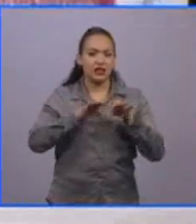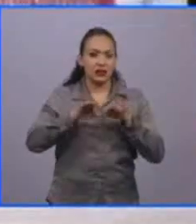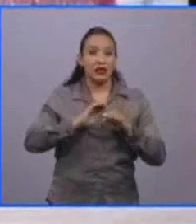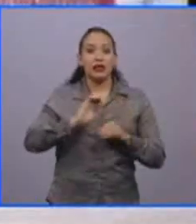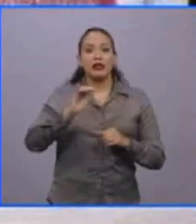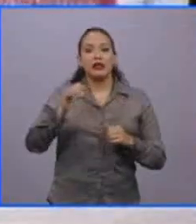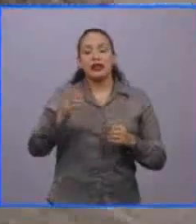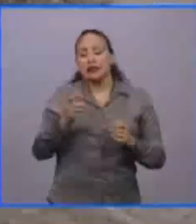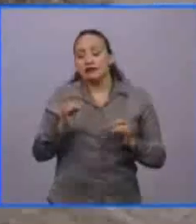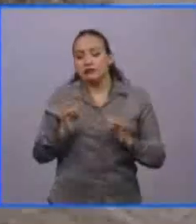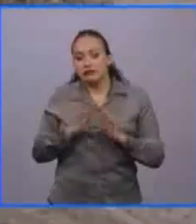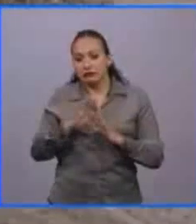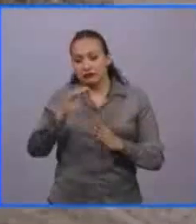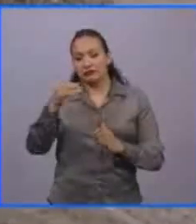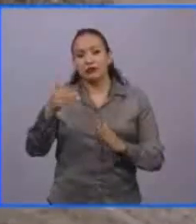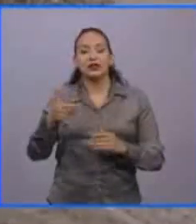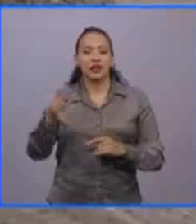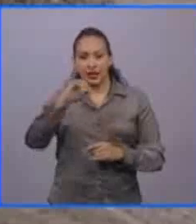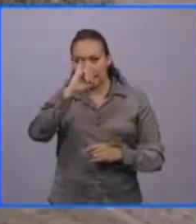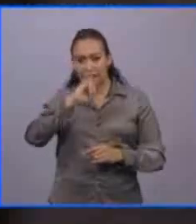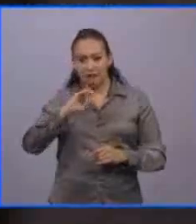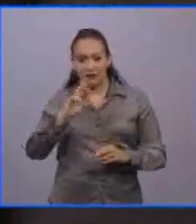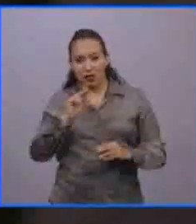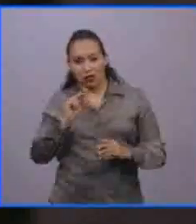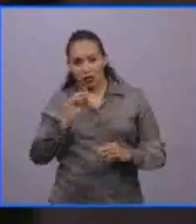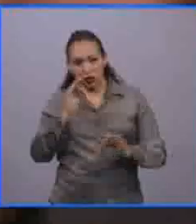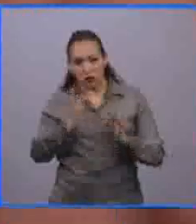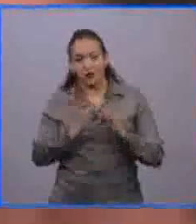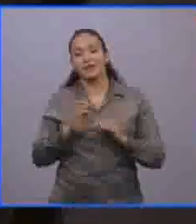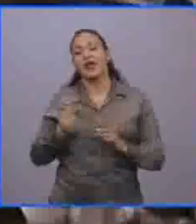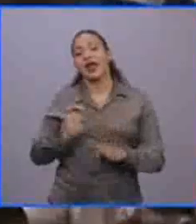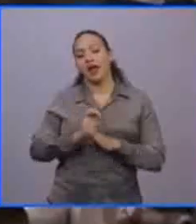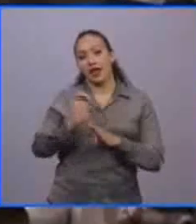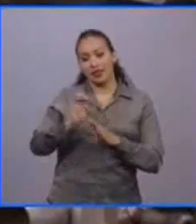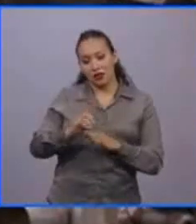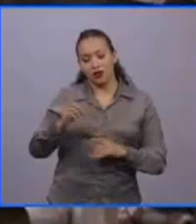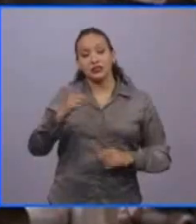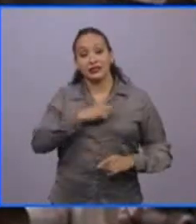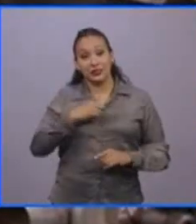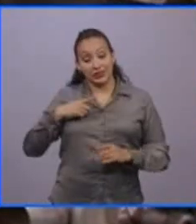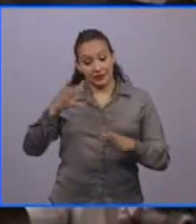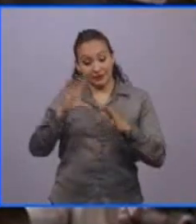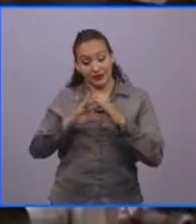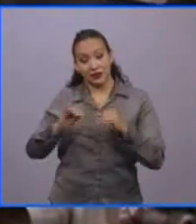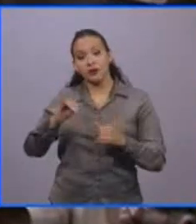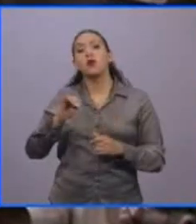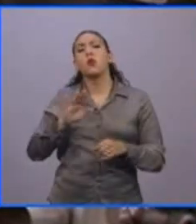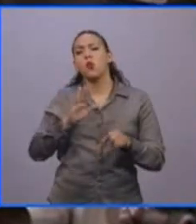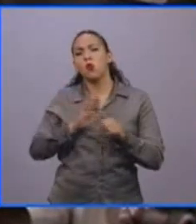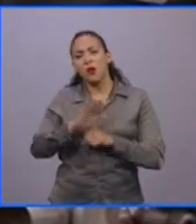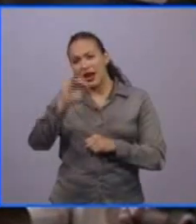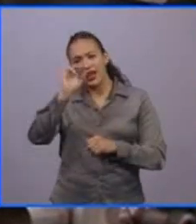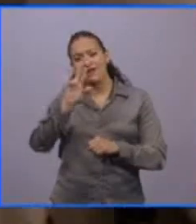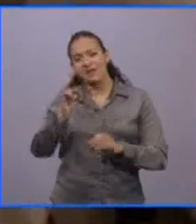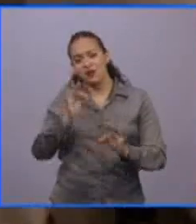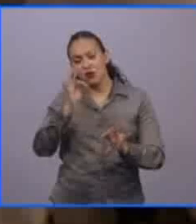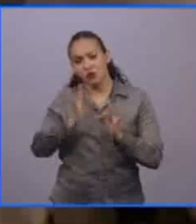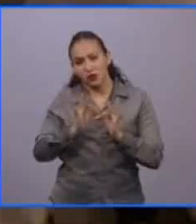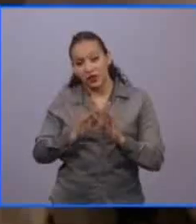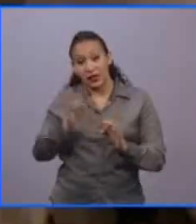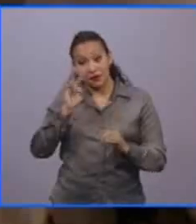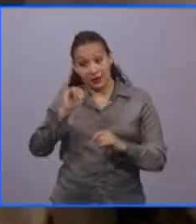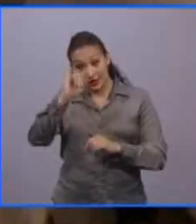una falta inexcusable del patrón, en principio le corresponde precisar qué obligación se omitió y demostrar que la